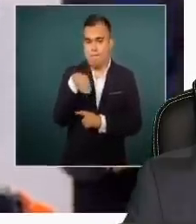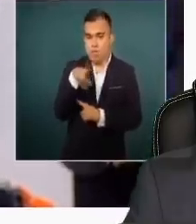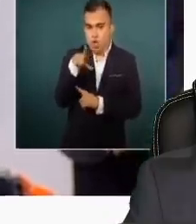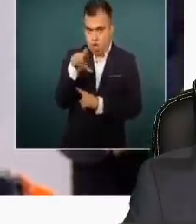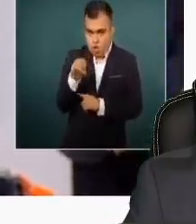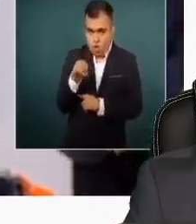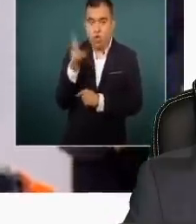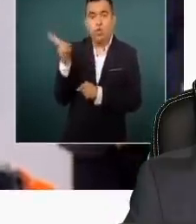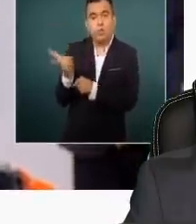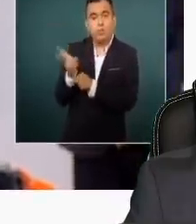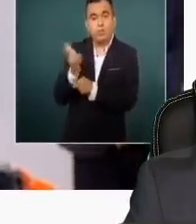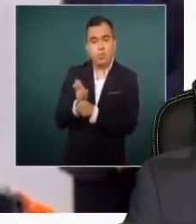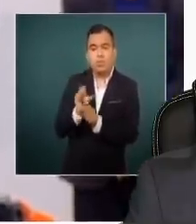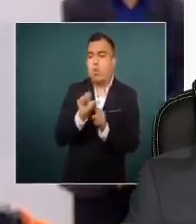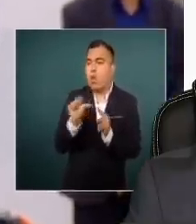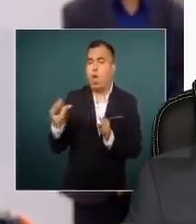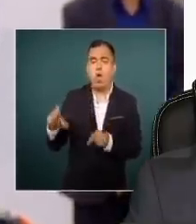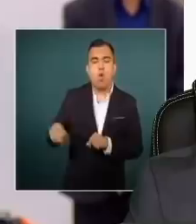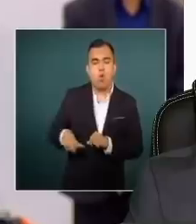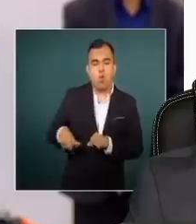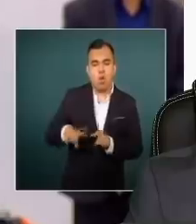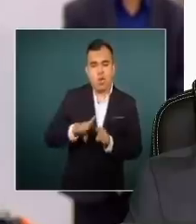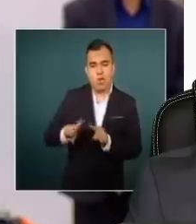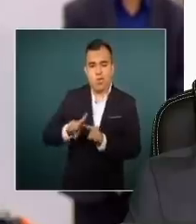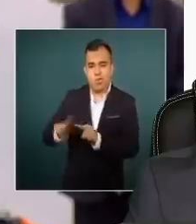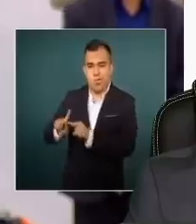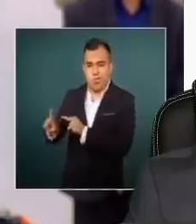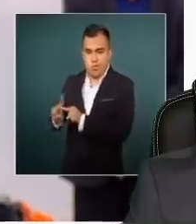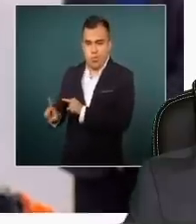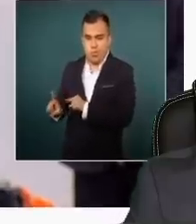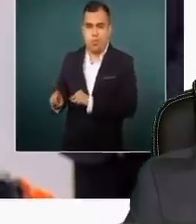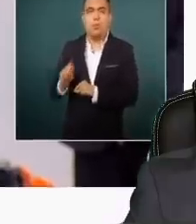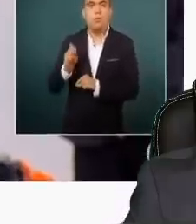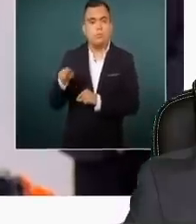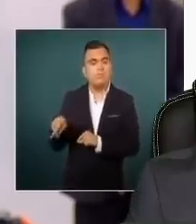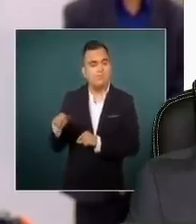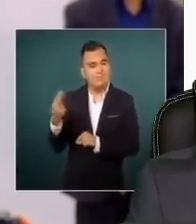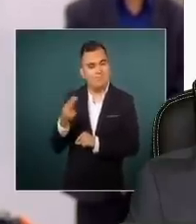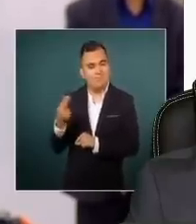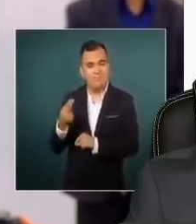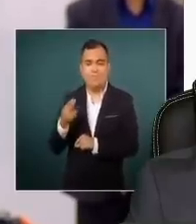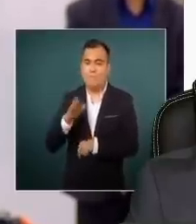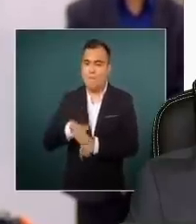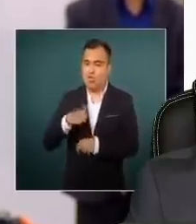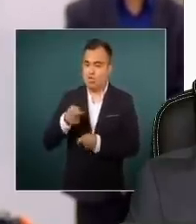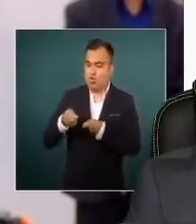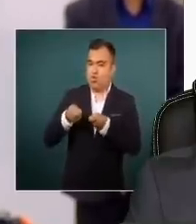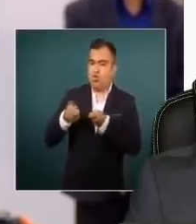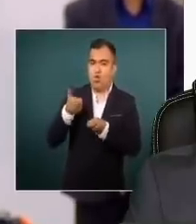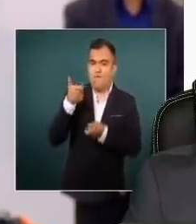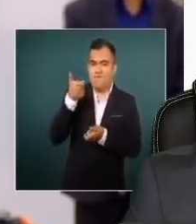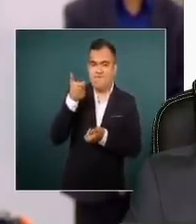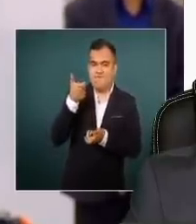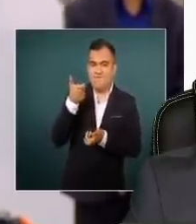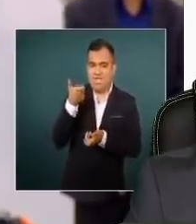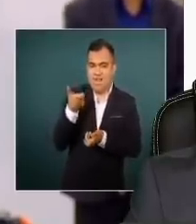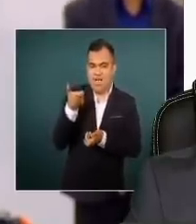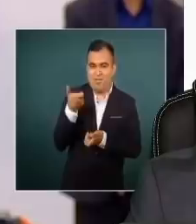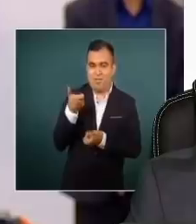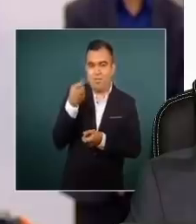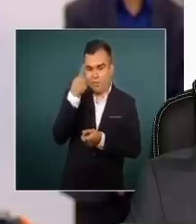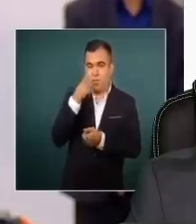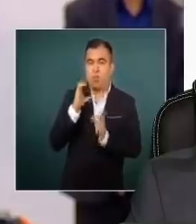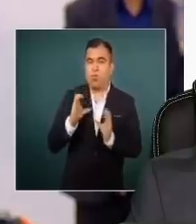invitó a gobernadores primero mayor control con las finanzas de los estados me refiero a cuidar